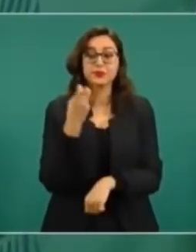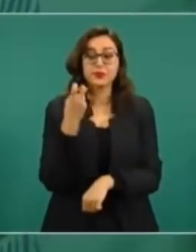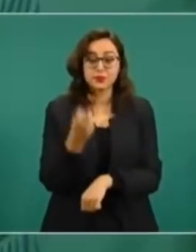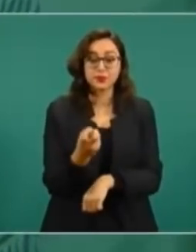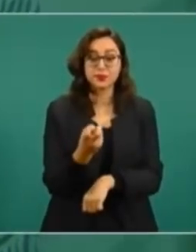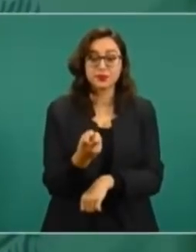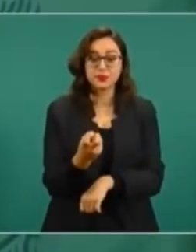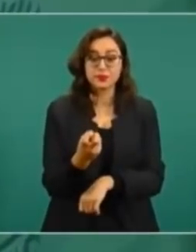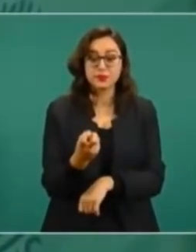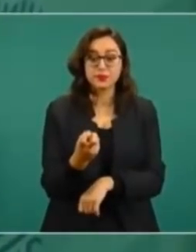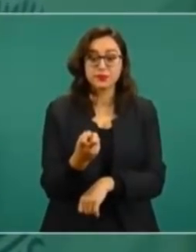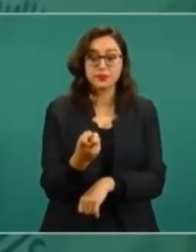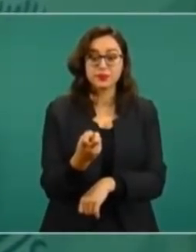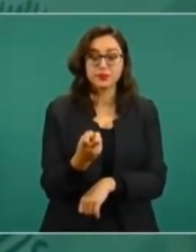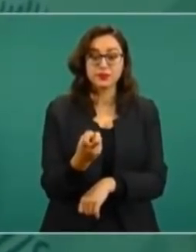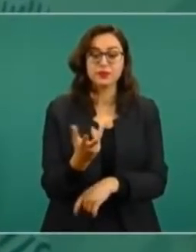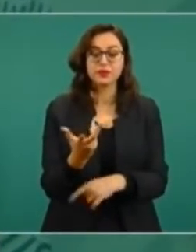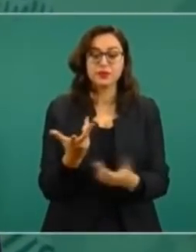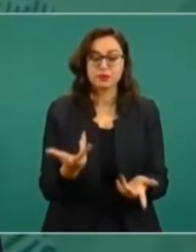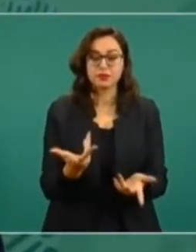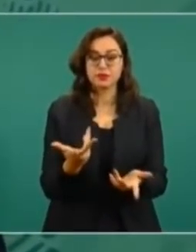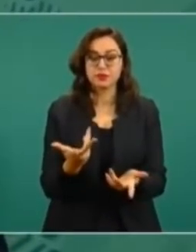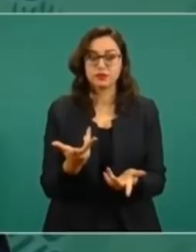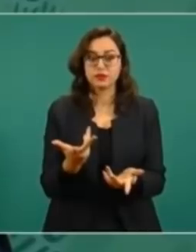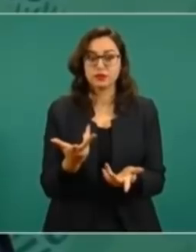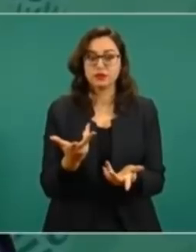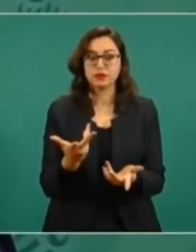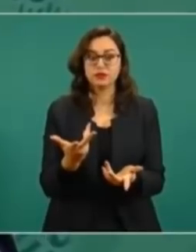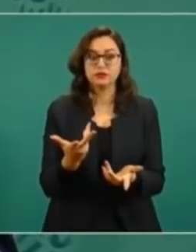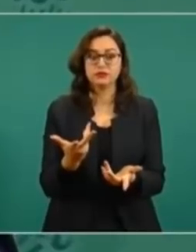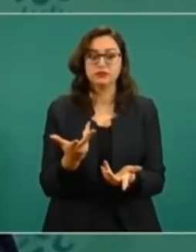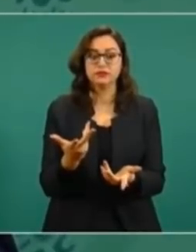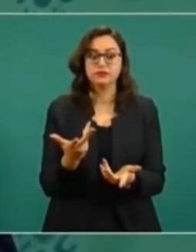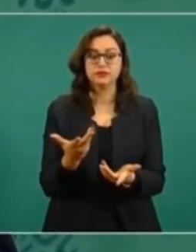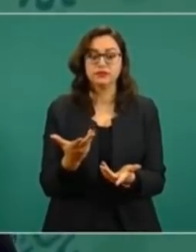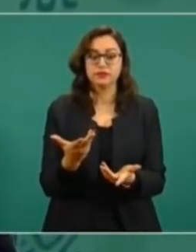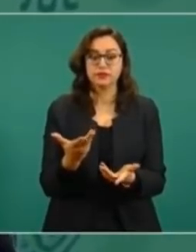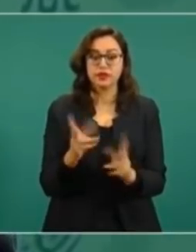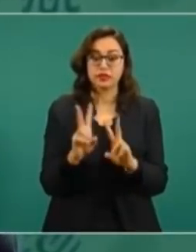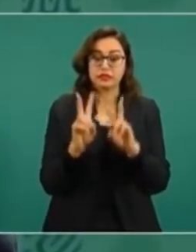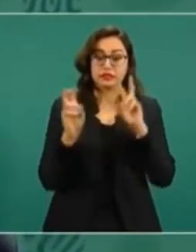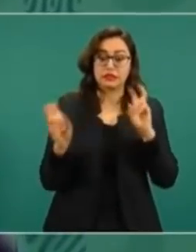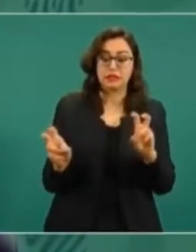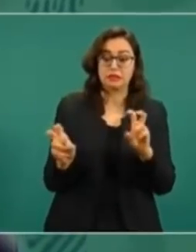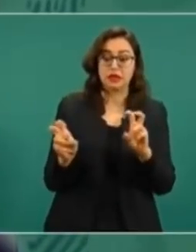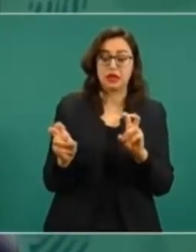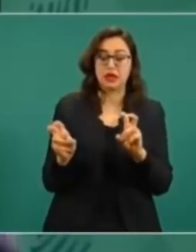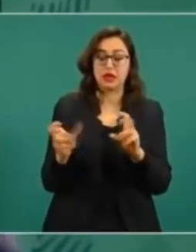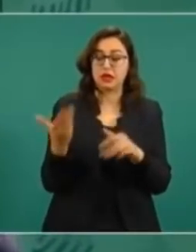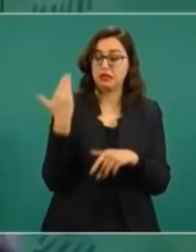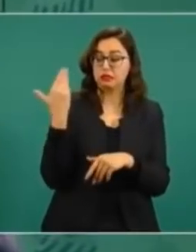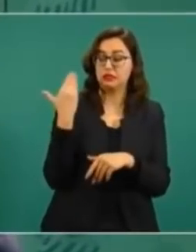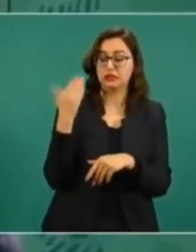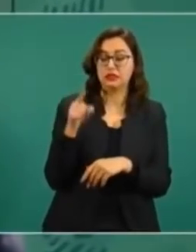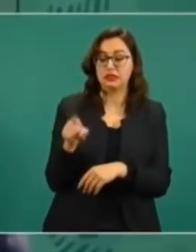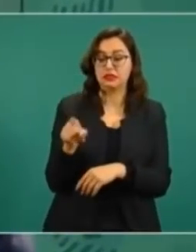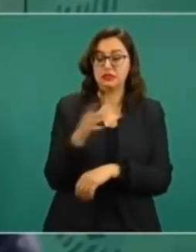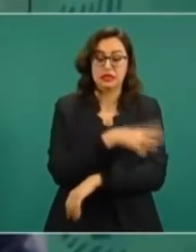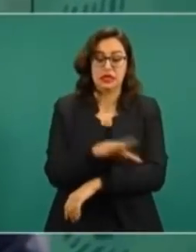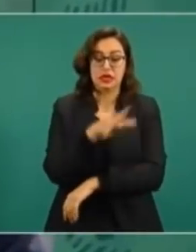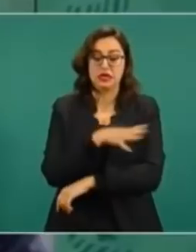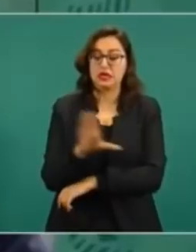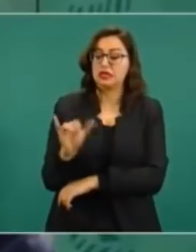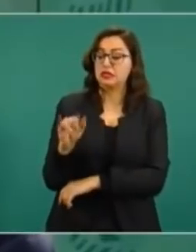es que se mandó la nota diplomática en el caso de el